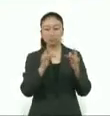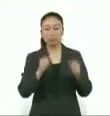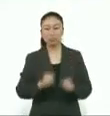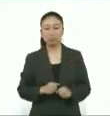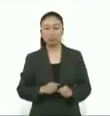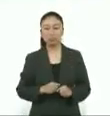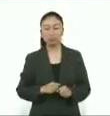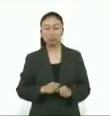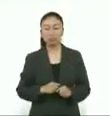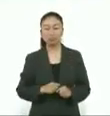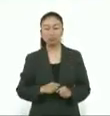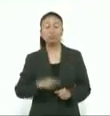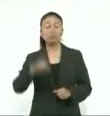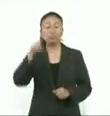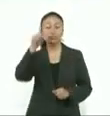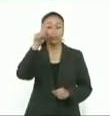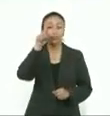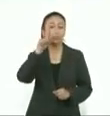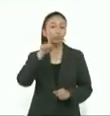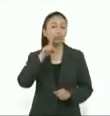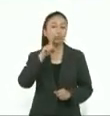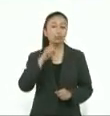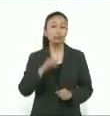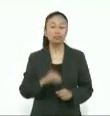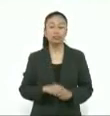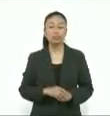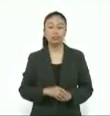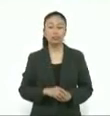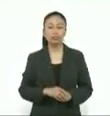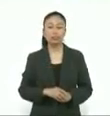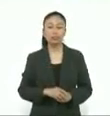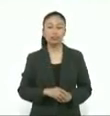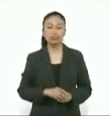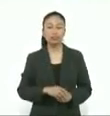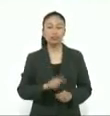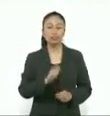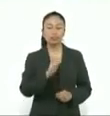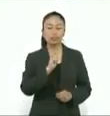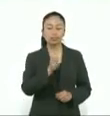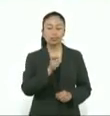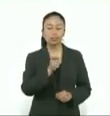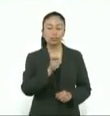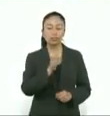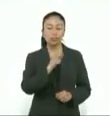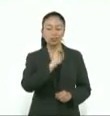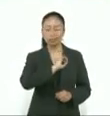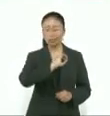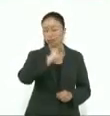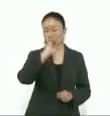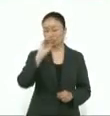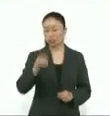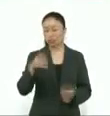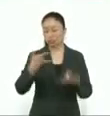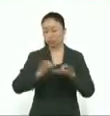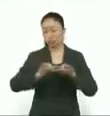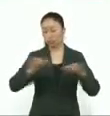que mujer es el odio más largo de la historia.